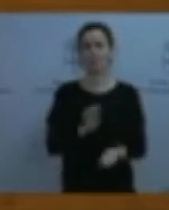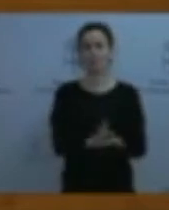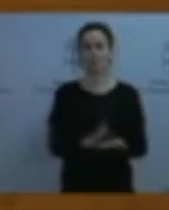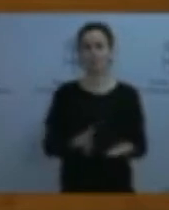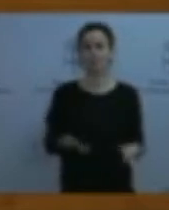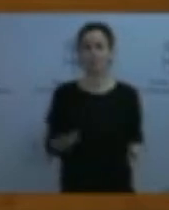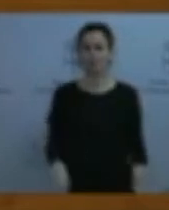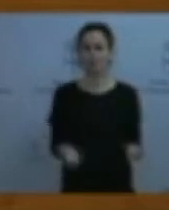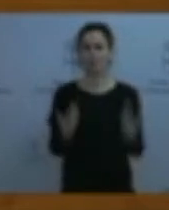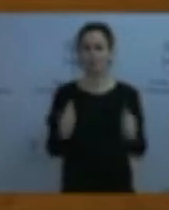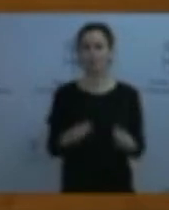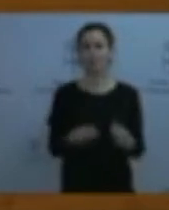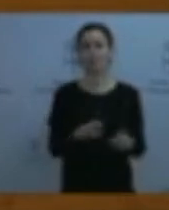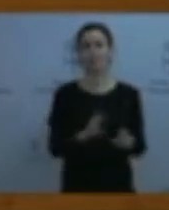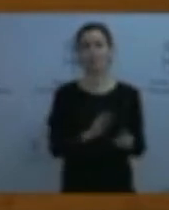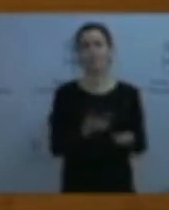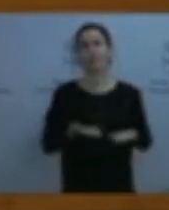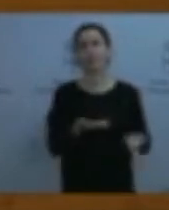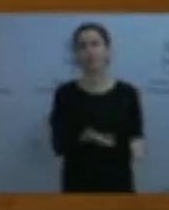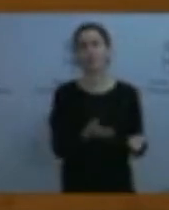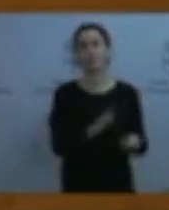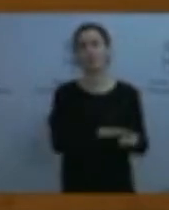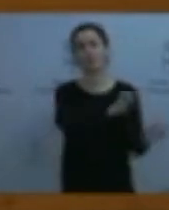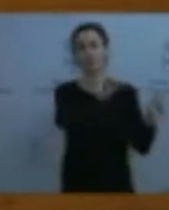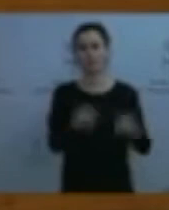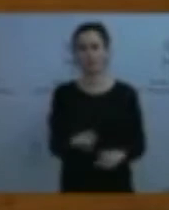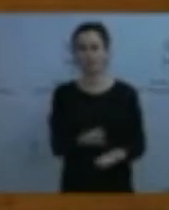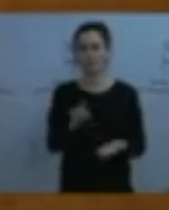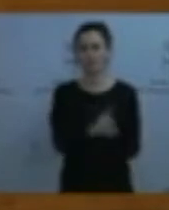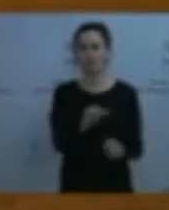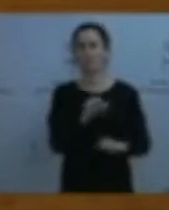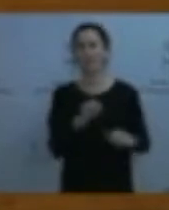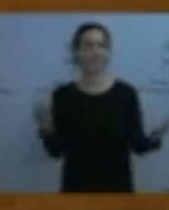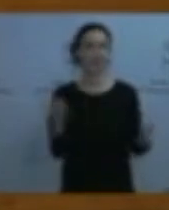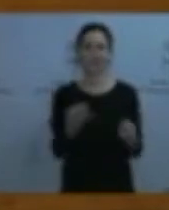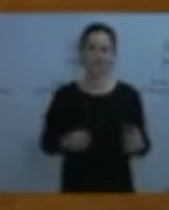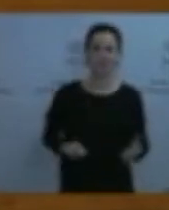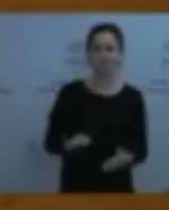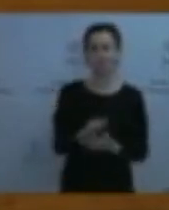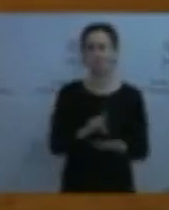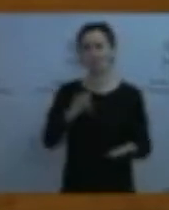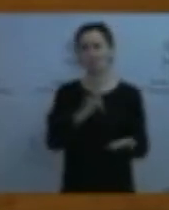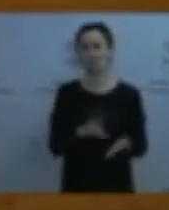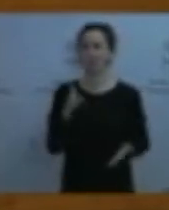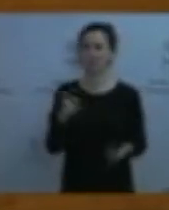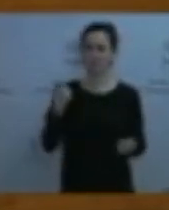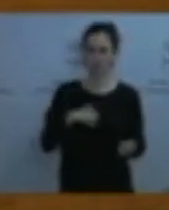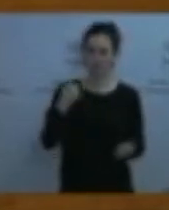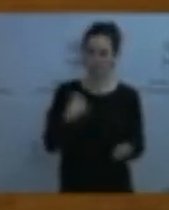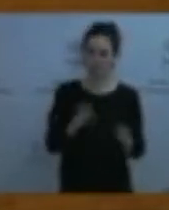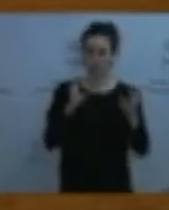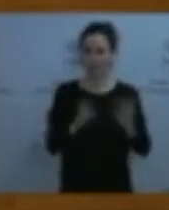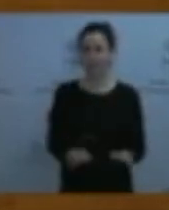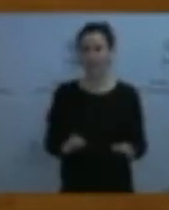se desconocen las ayudas para el retorno, qué sucederá con las indemnizaciones por desempleo, con los subsidios adquiridos vía derecho, el sistema de